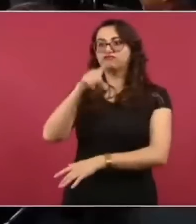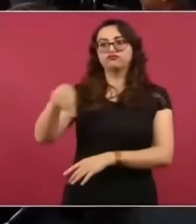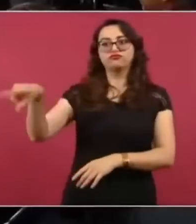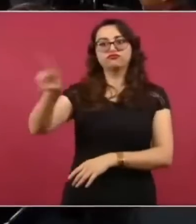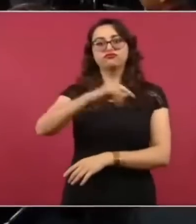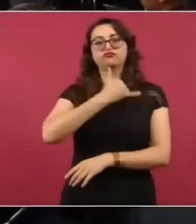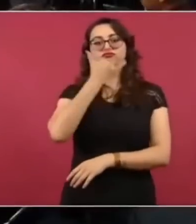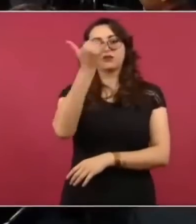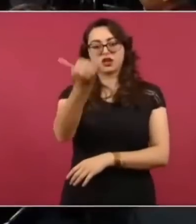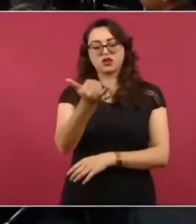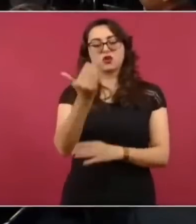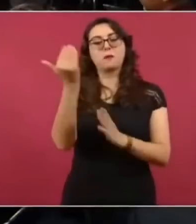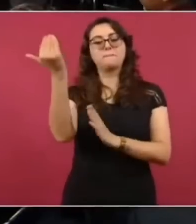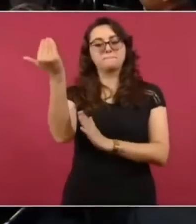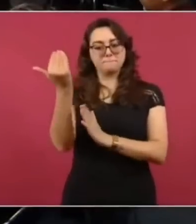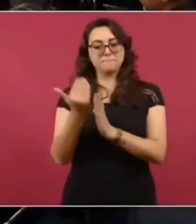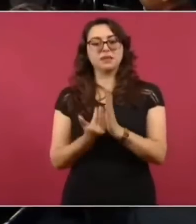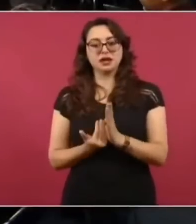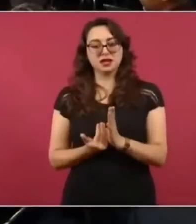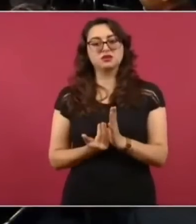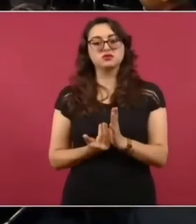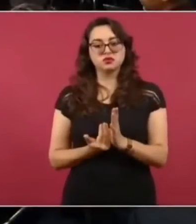También se habla, ¿no? De eso.